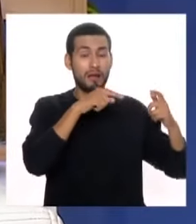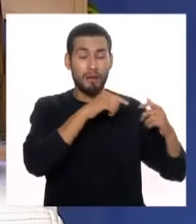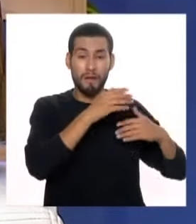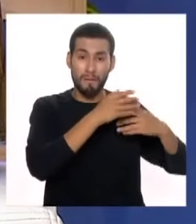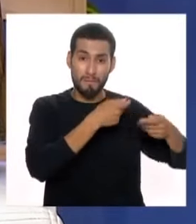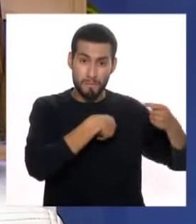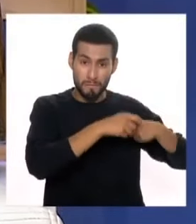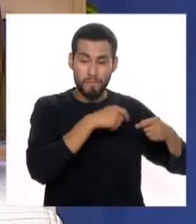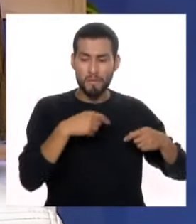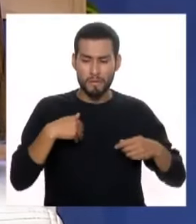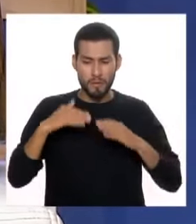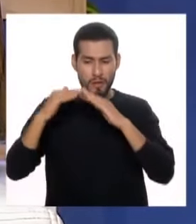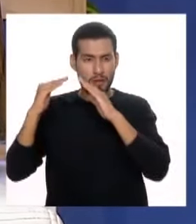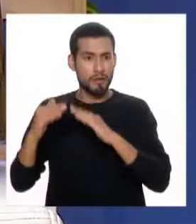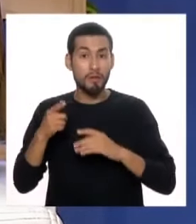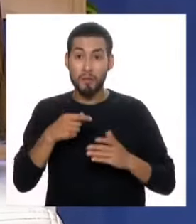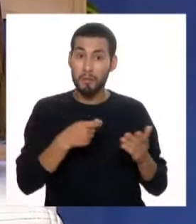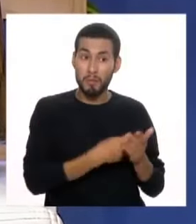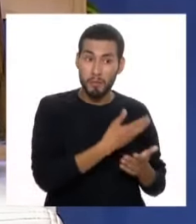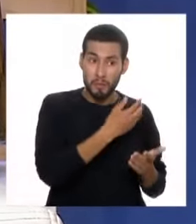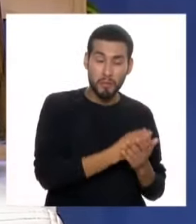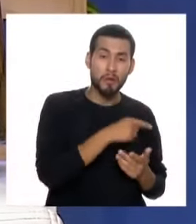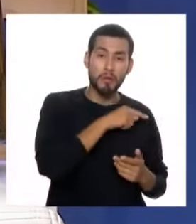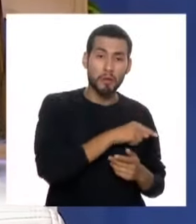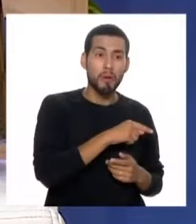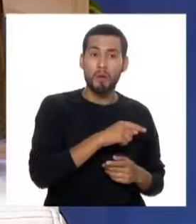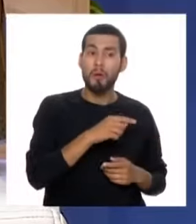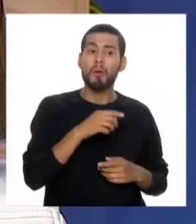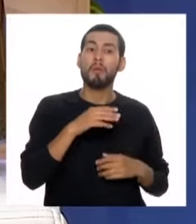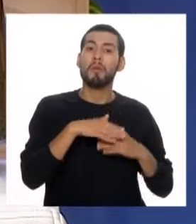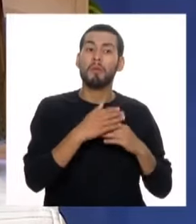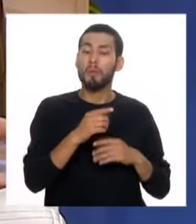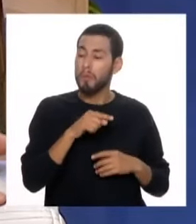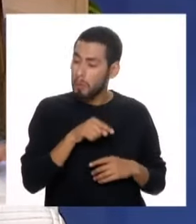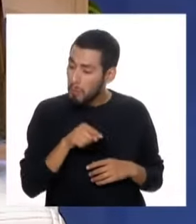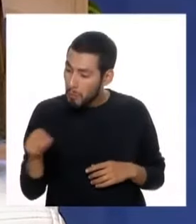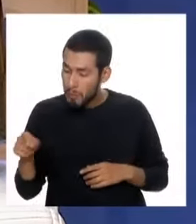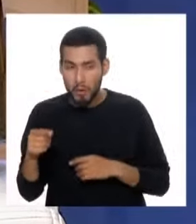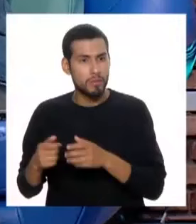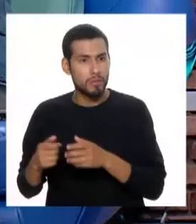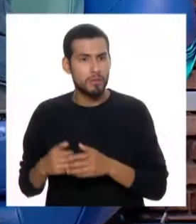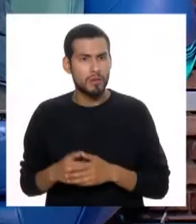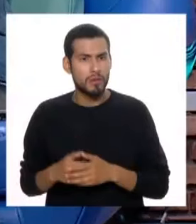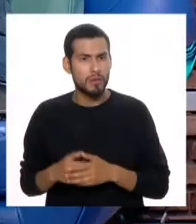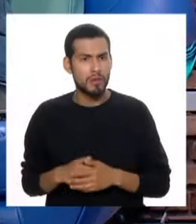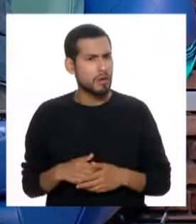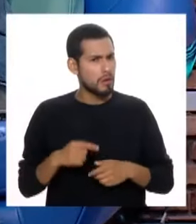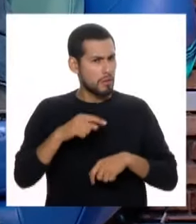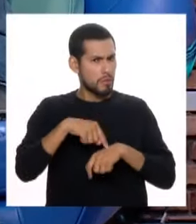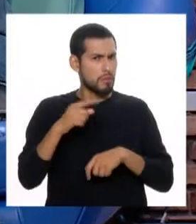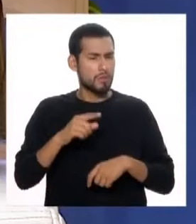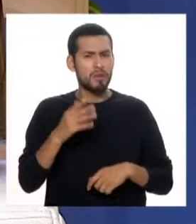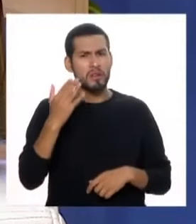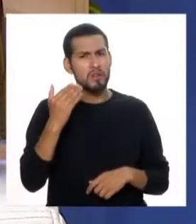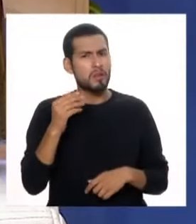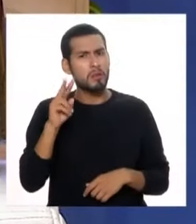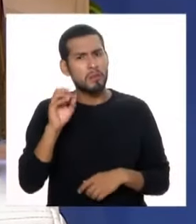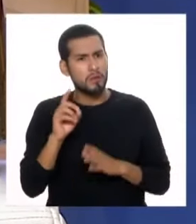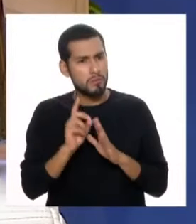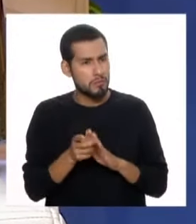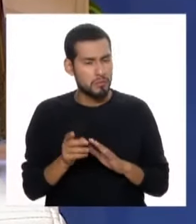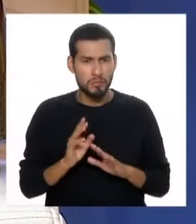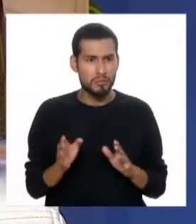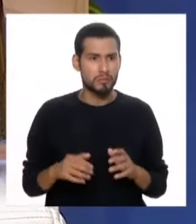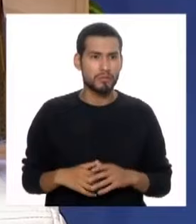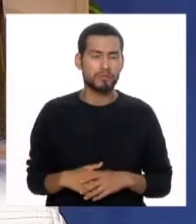sea, como quien va a hacer una compra, vayan y acérquense a donar. Y el proceso no es largo, ¿verdad? No, 15 a 20 minutos. 15 a 20